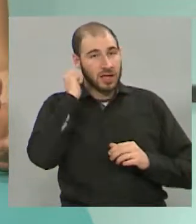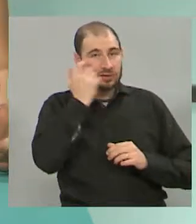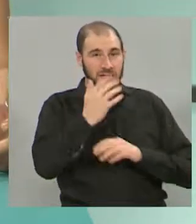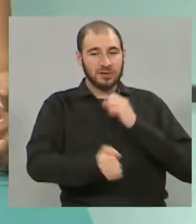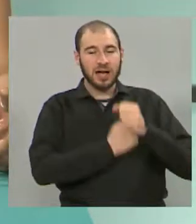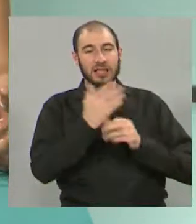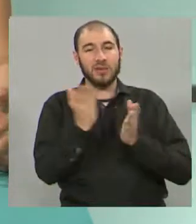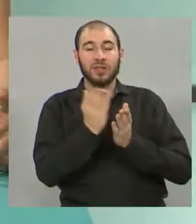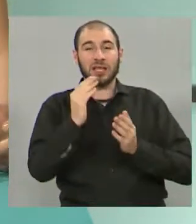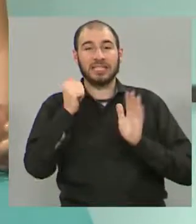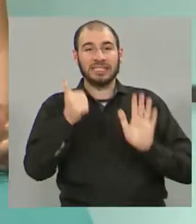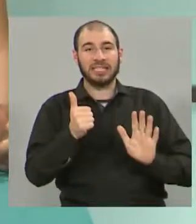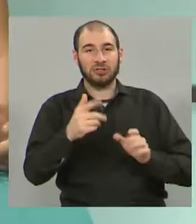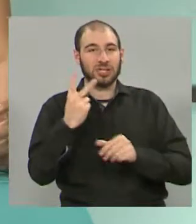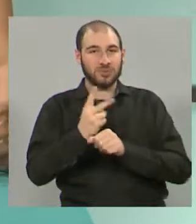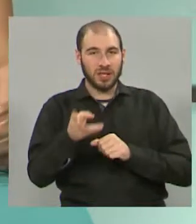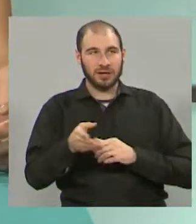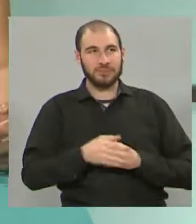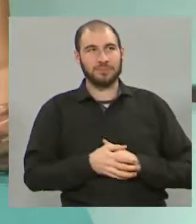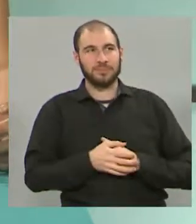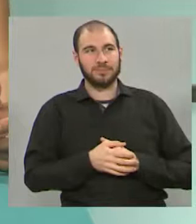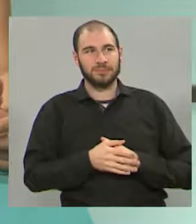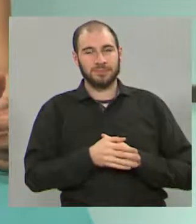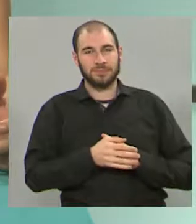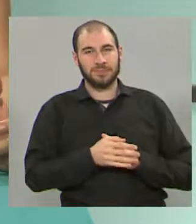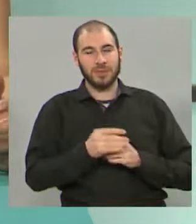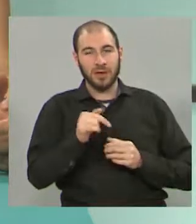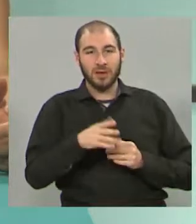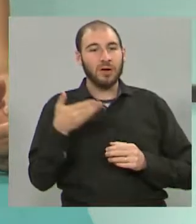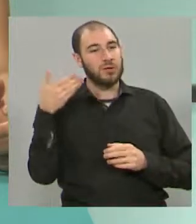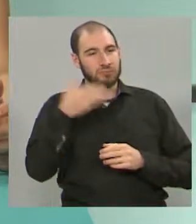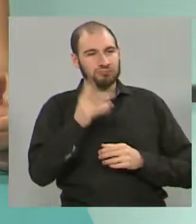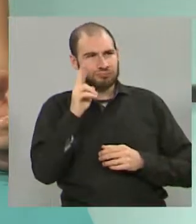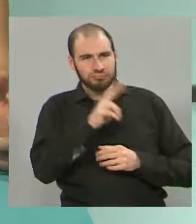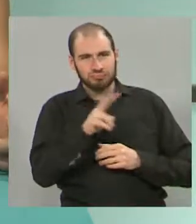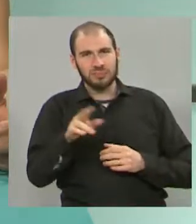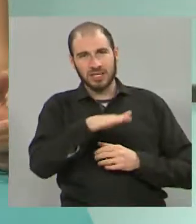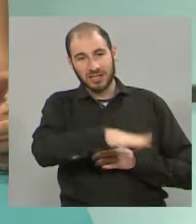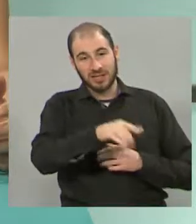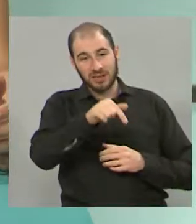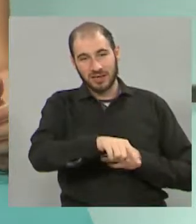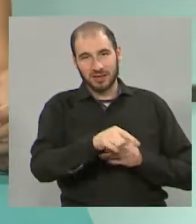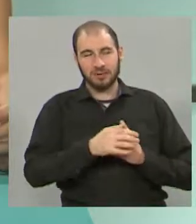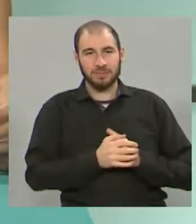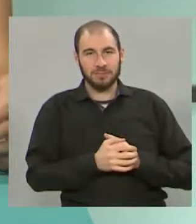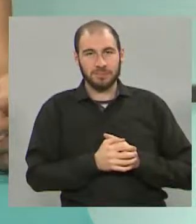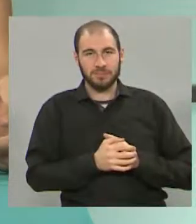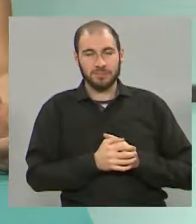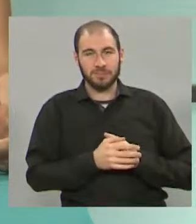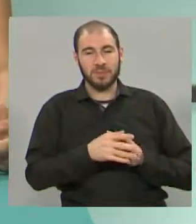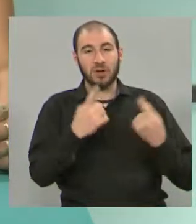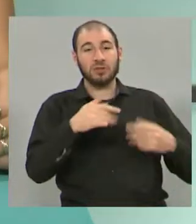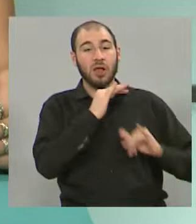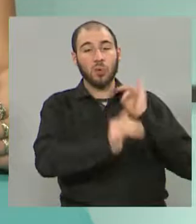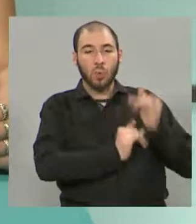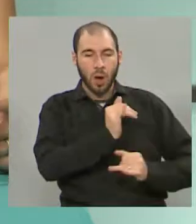años hasta estudiantes de sexto año del secundario cuando nos acercamos podemos observar que los más chiquitos habían hecho colecciones